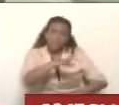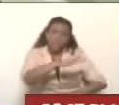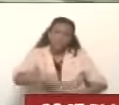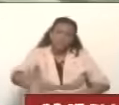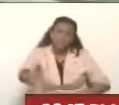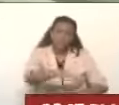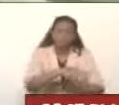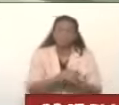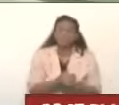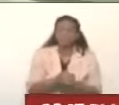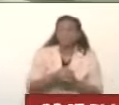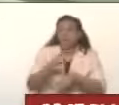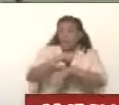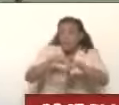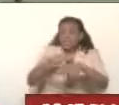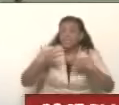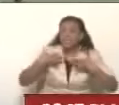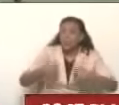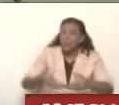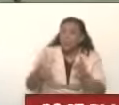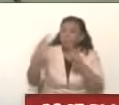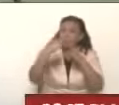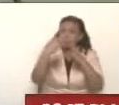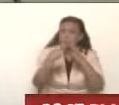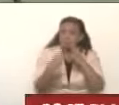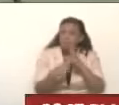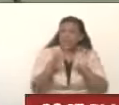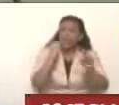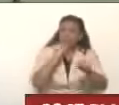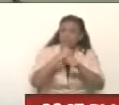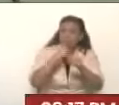al Ministerio de Salud, a la acción